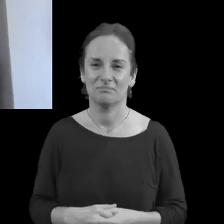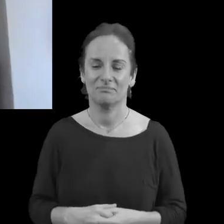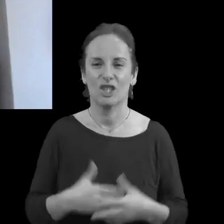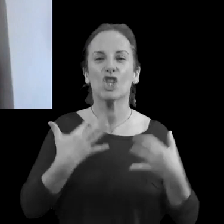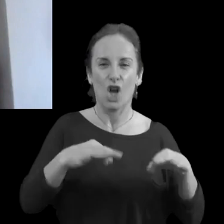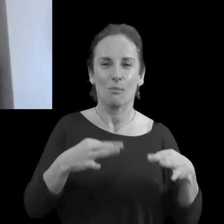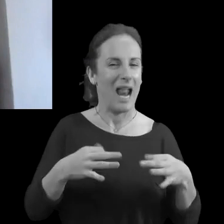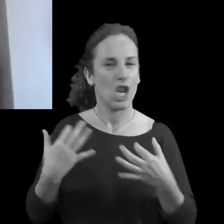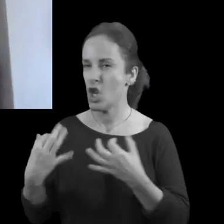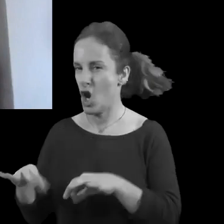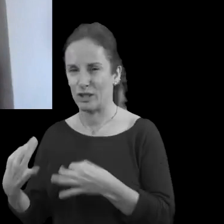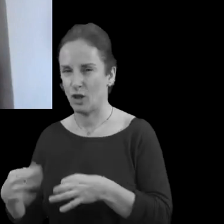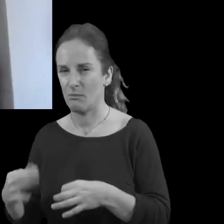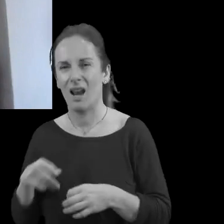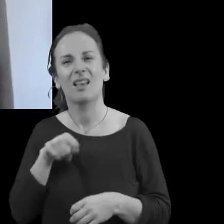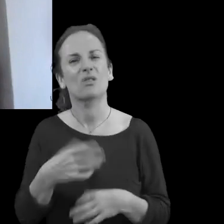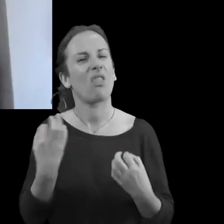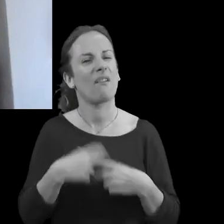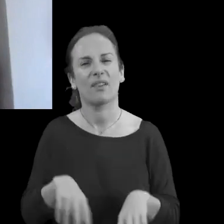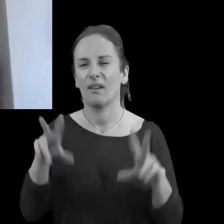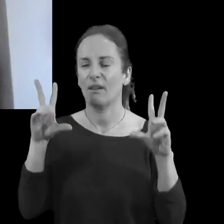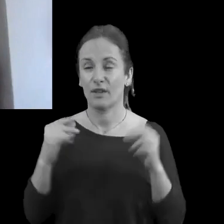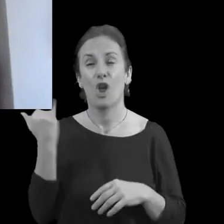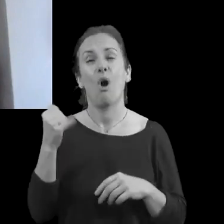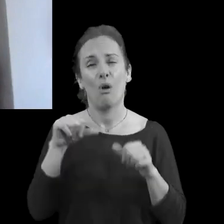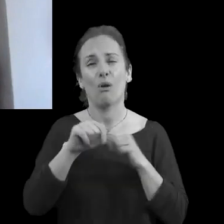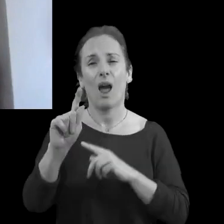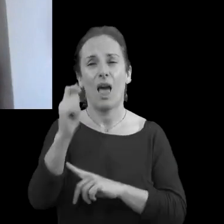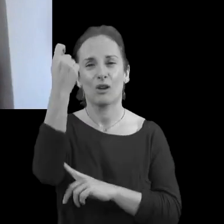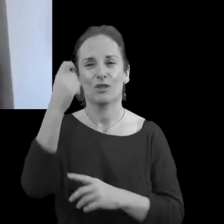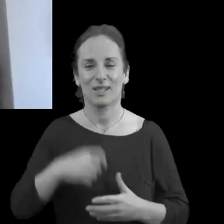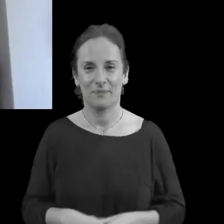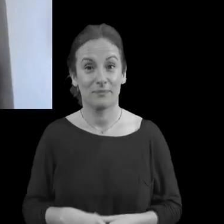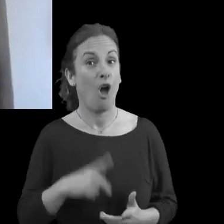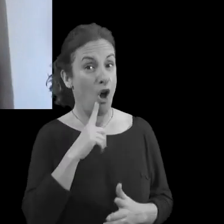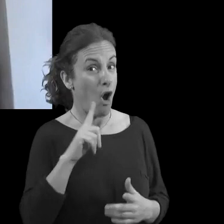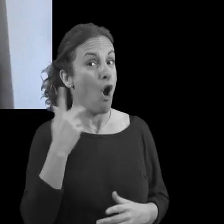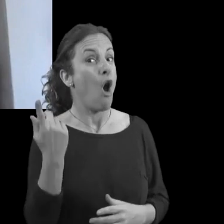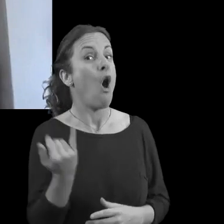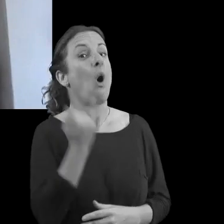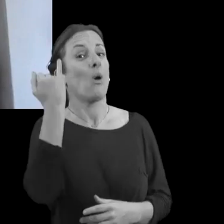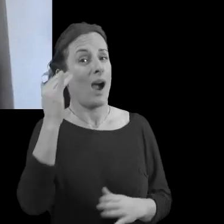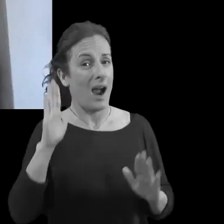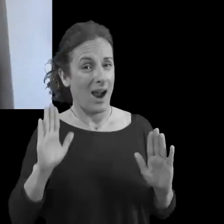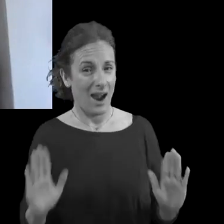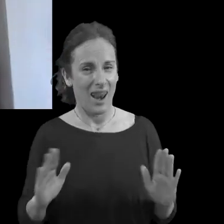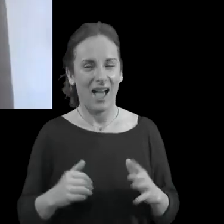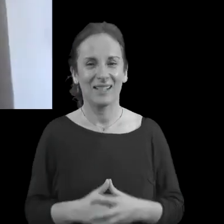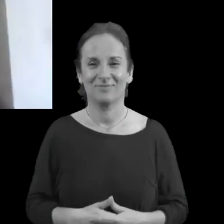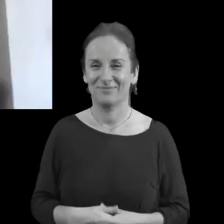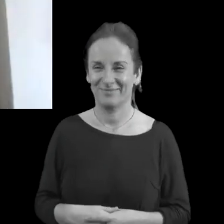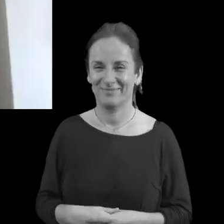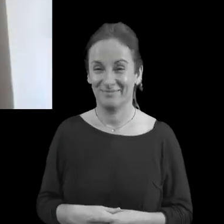normal, ¿no? Y que creo que serían las cosas que ojalá consigamos, ¿no? Ojalá, muy buen mensaje para